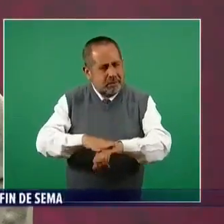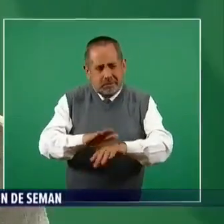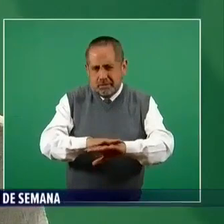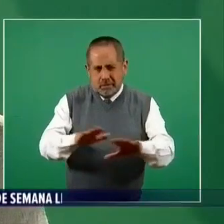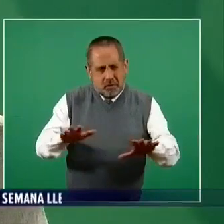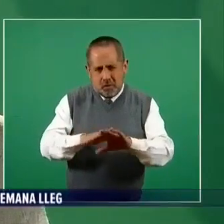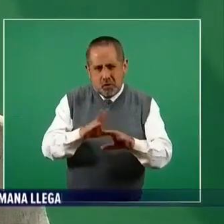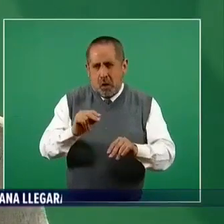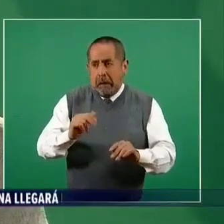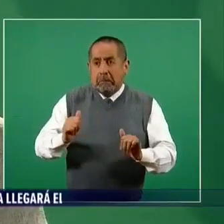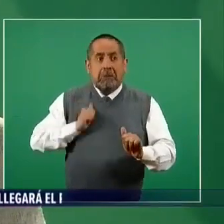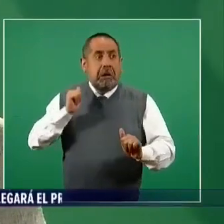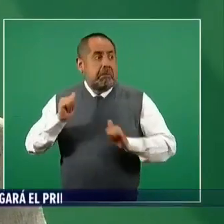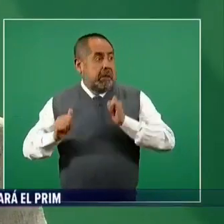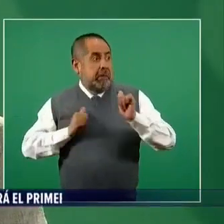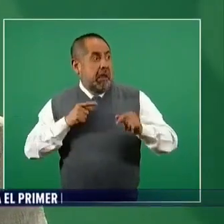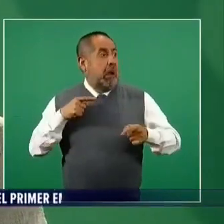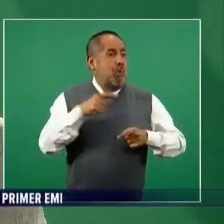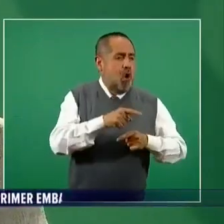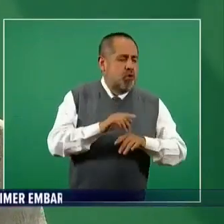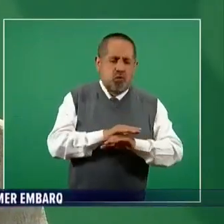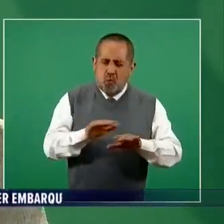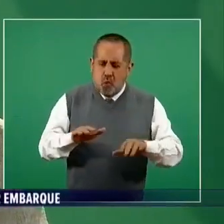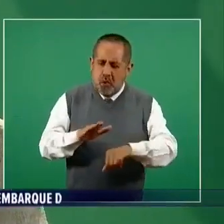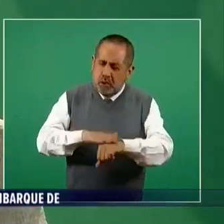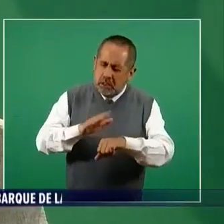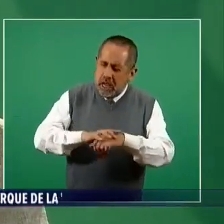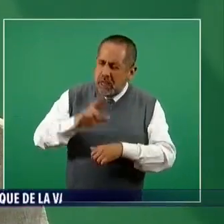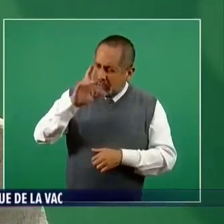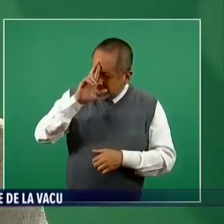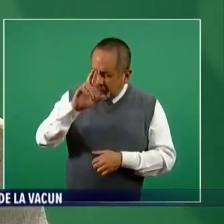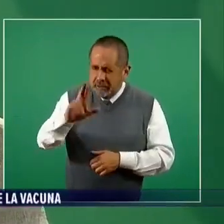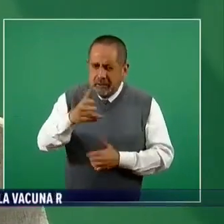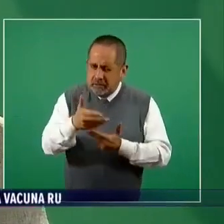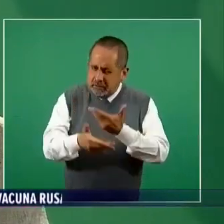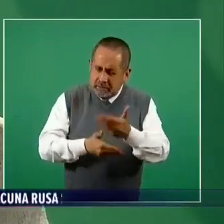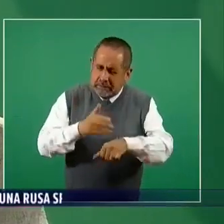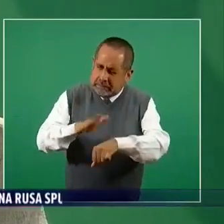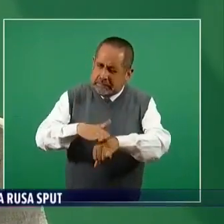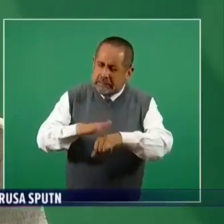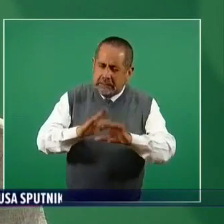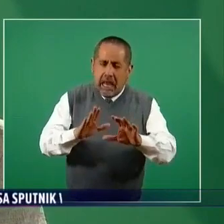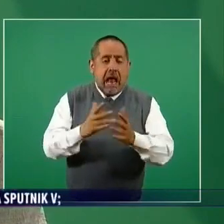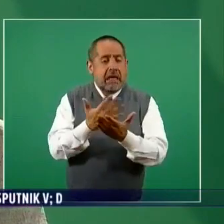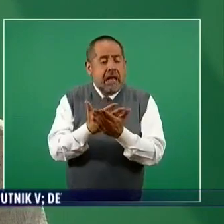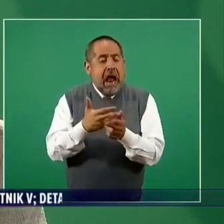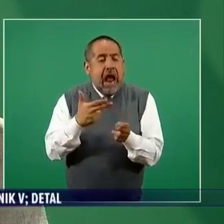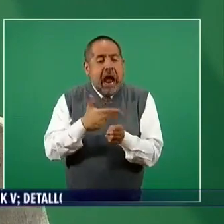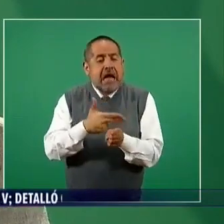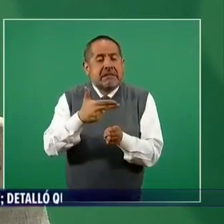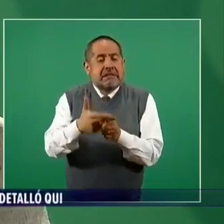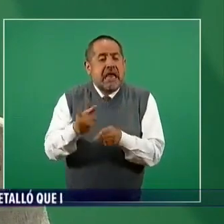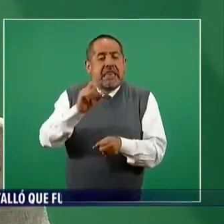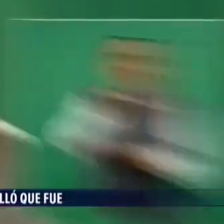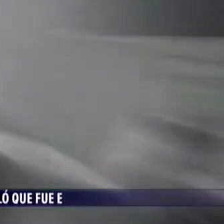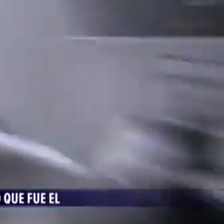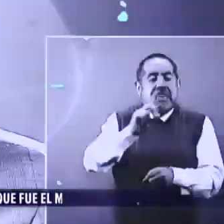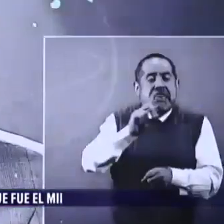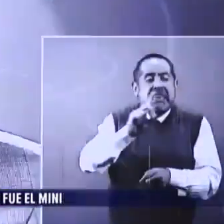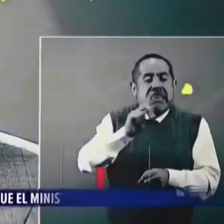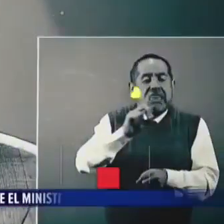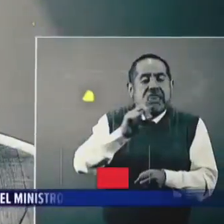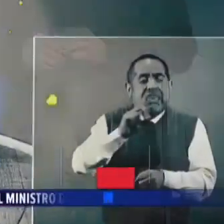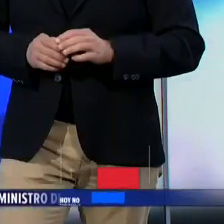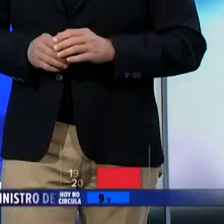pero muy sentido llamado a la población que espere su turno que espere